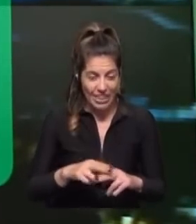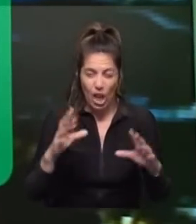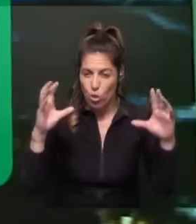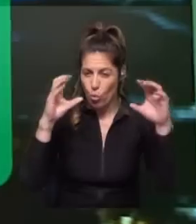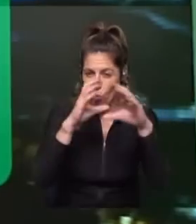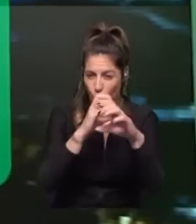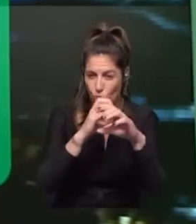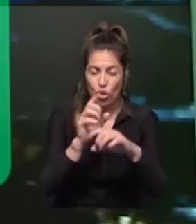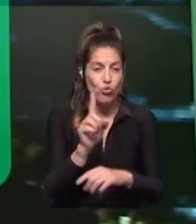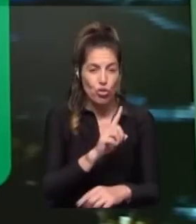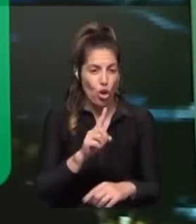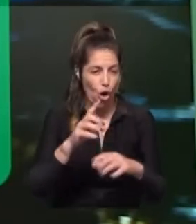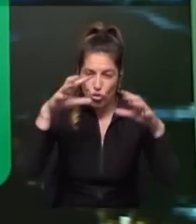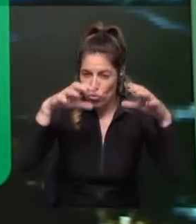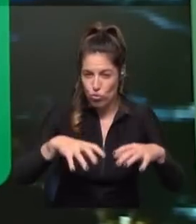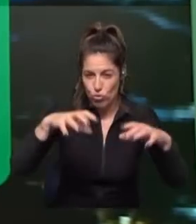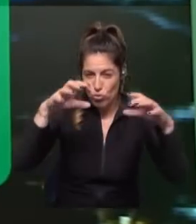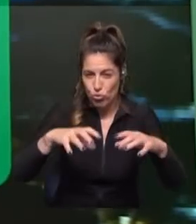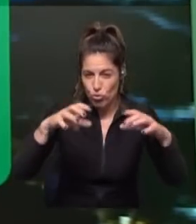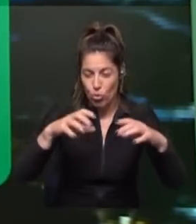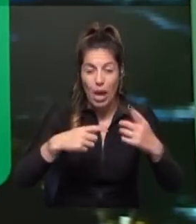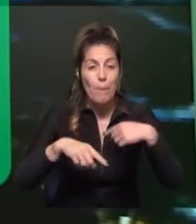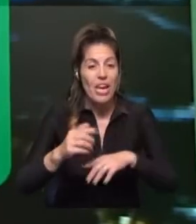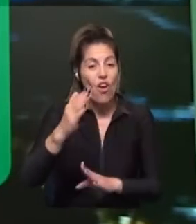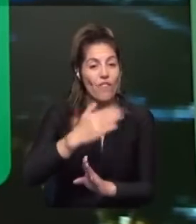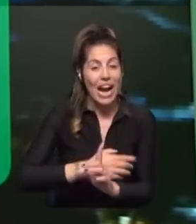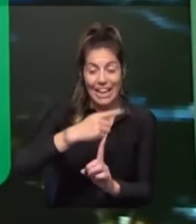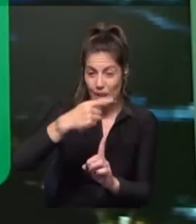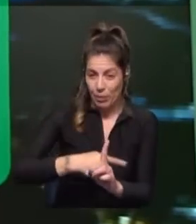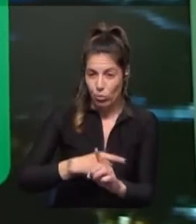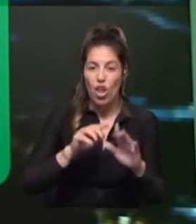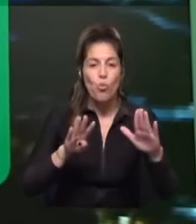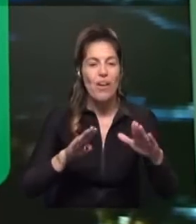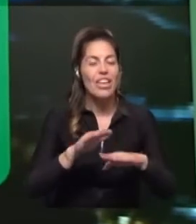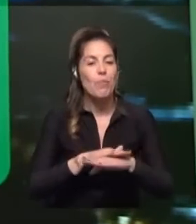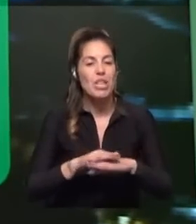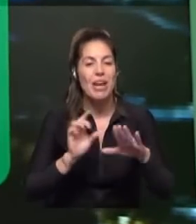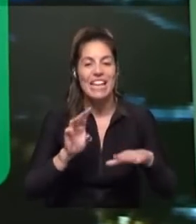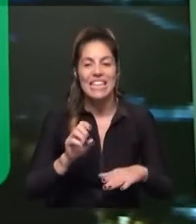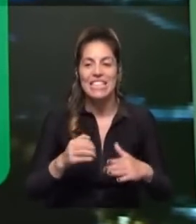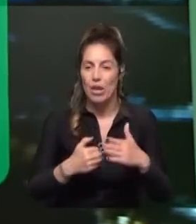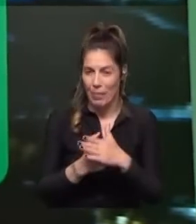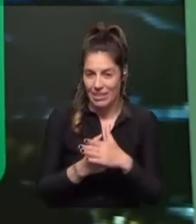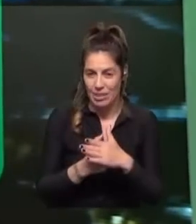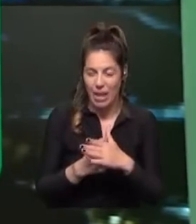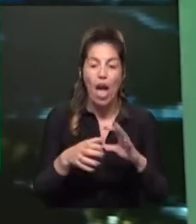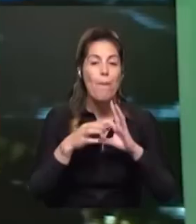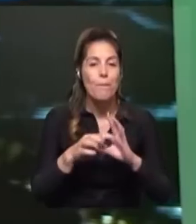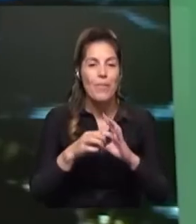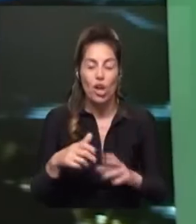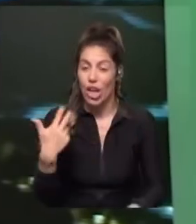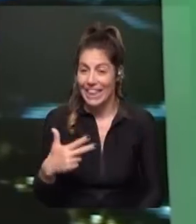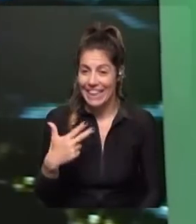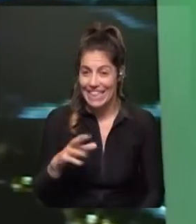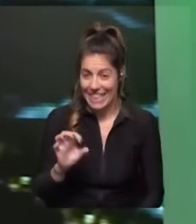nuboso ya no hay Pro de lluvias pero baja la temperatura 9 grados la mínima 15 la máxima pasado mañana miércoles 13